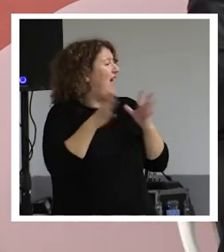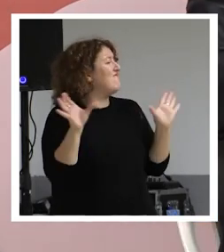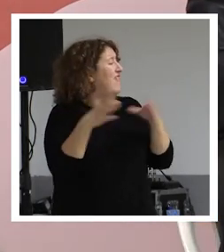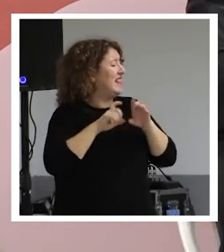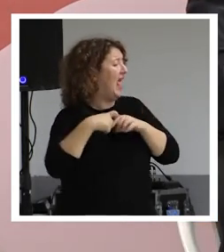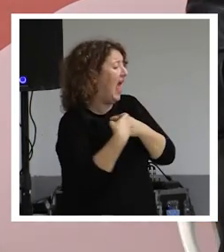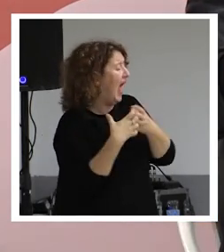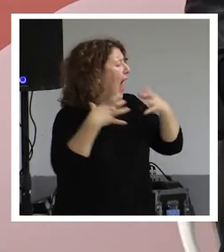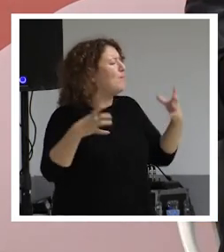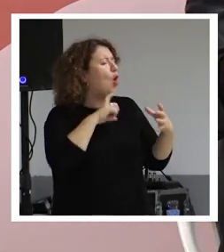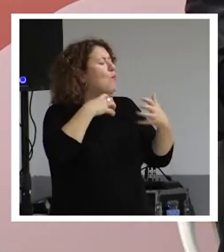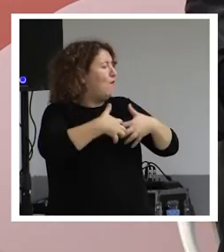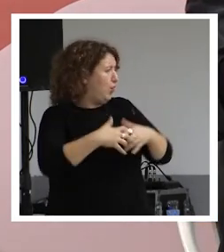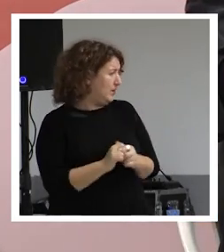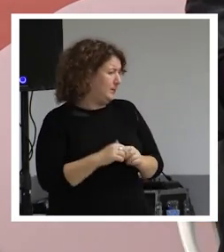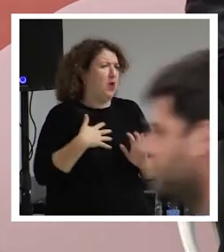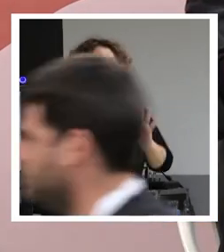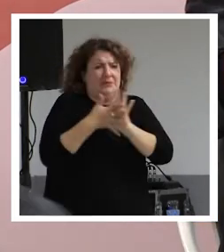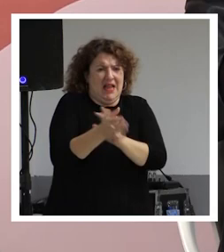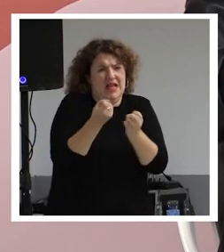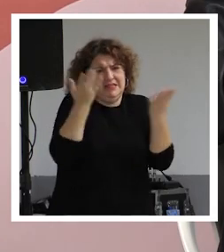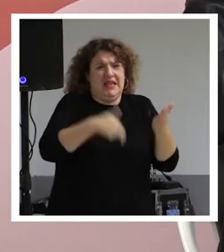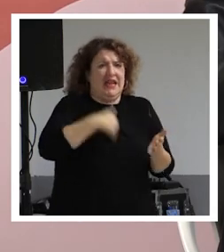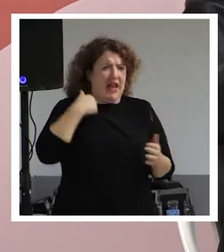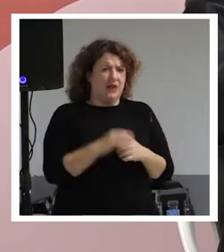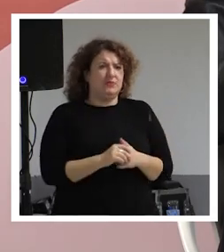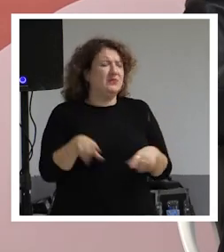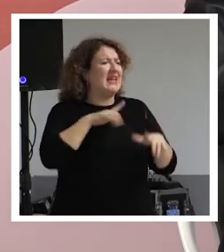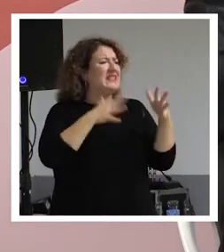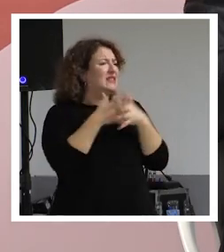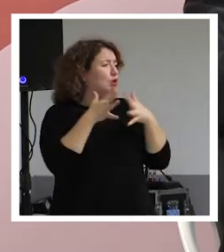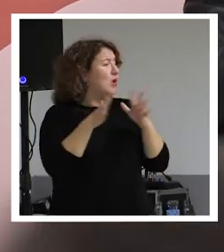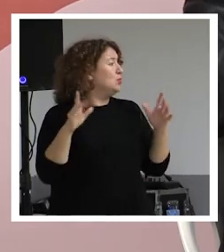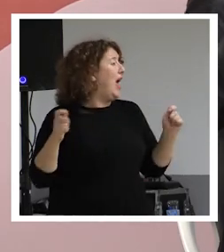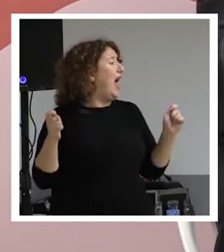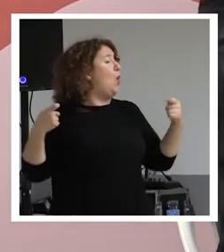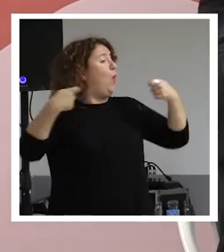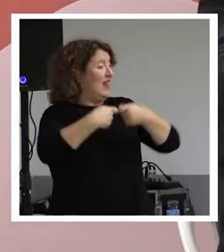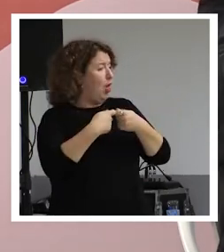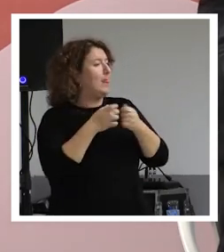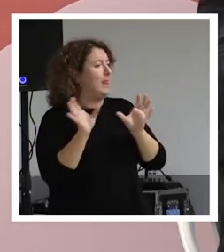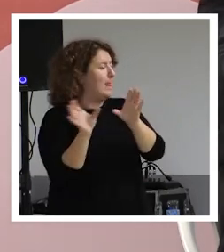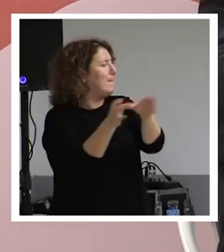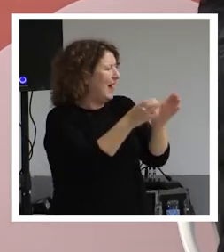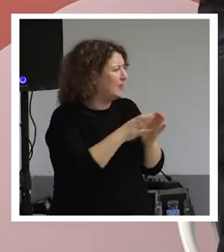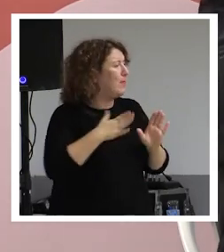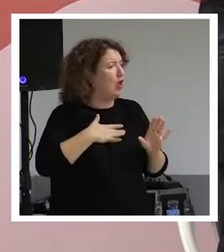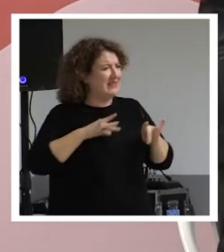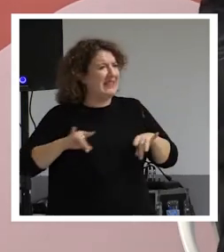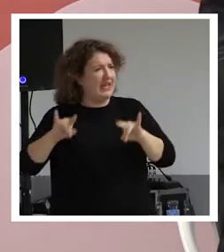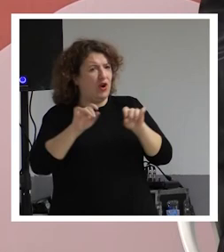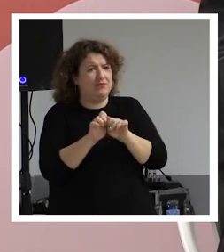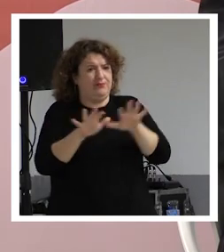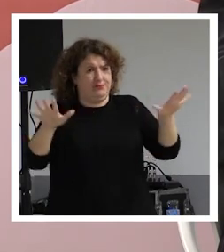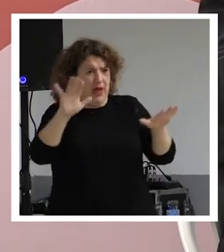ese premio es un libro que explica de manera en términos teóricos pero también empíricos cómo funciona esa estructura del frente amplio